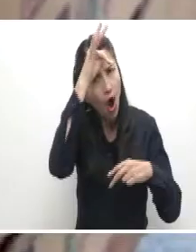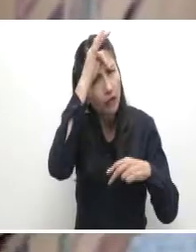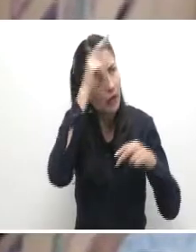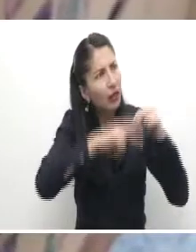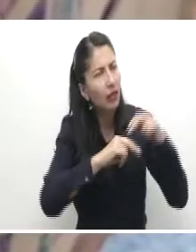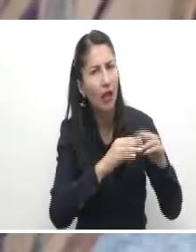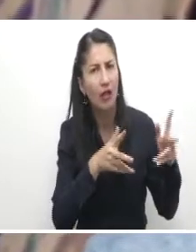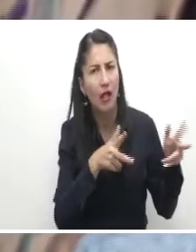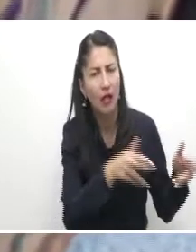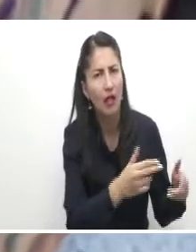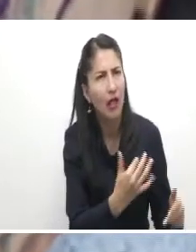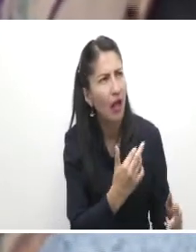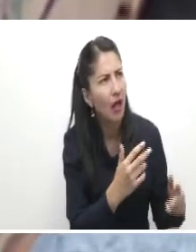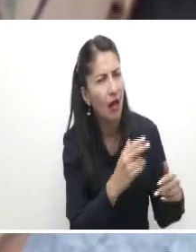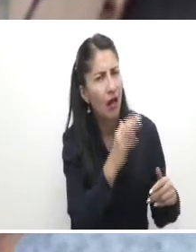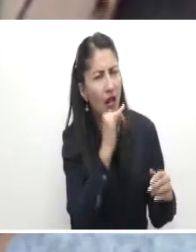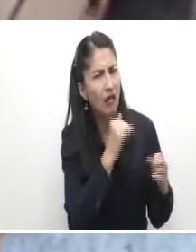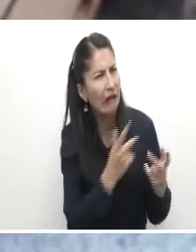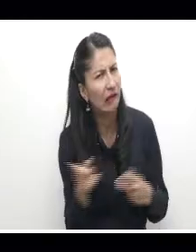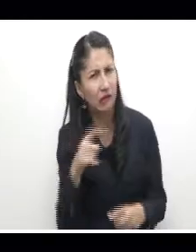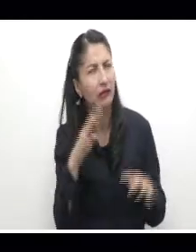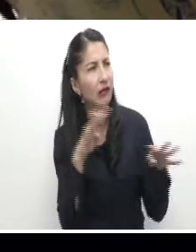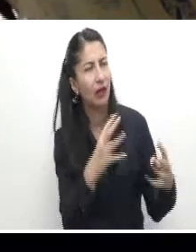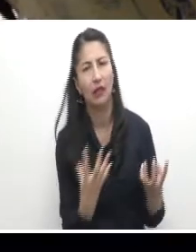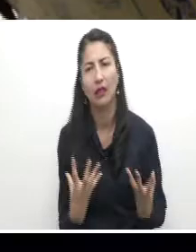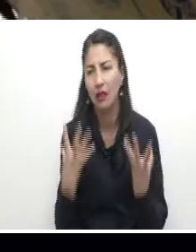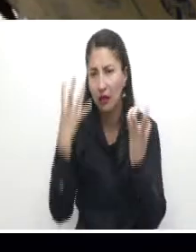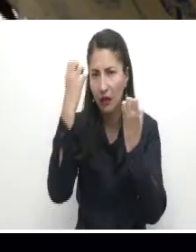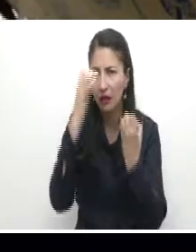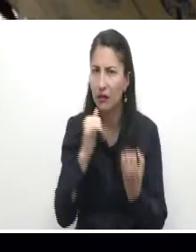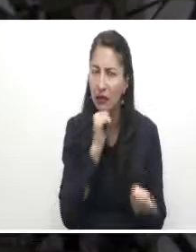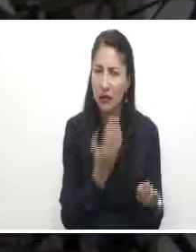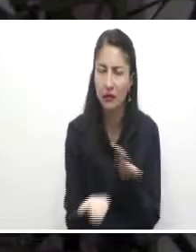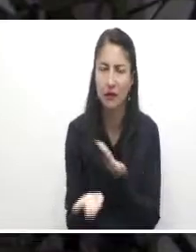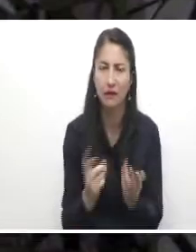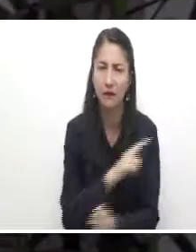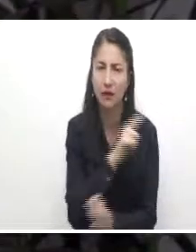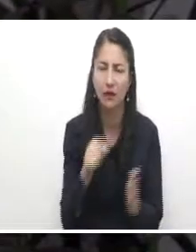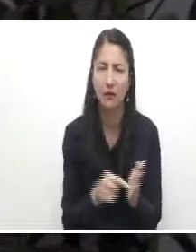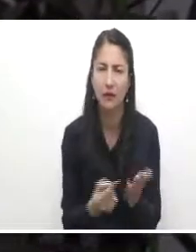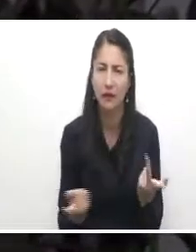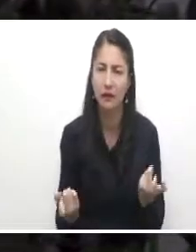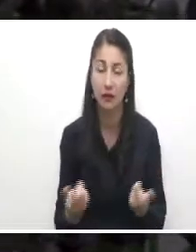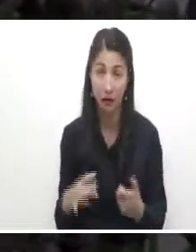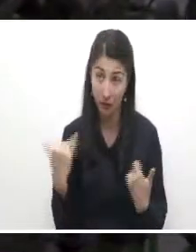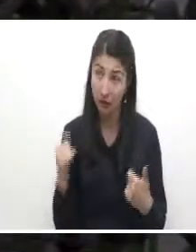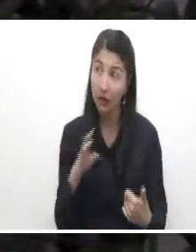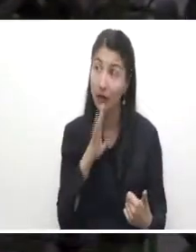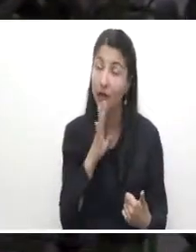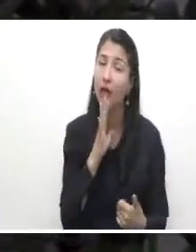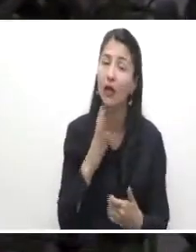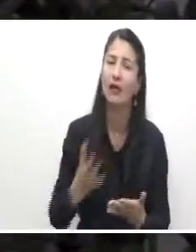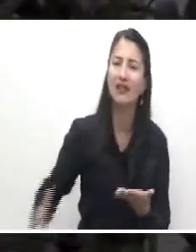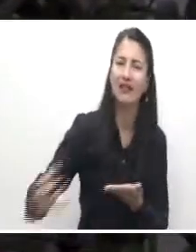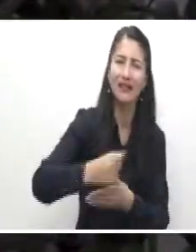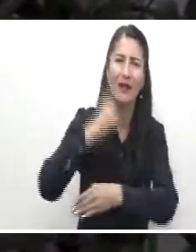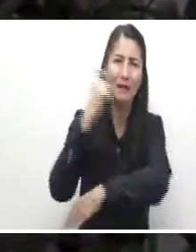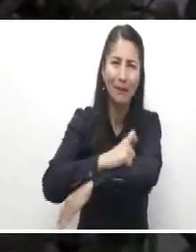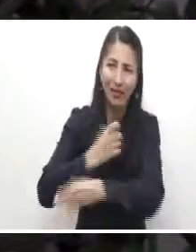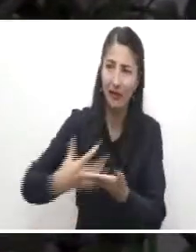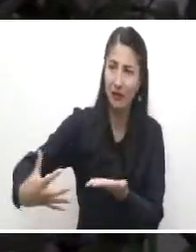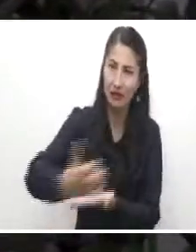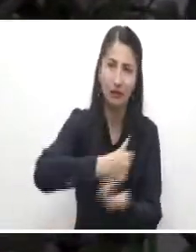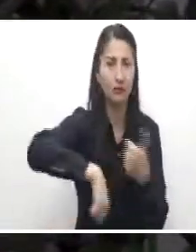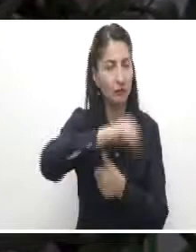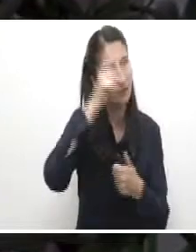comunidad ve frustrada la posibilidad de beneficiarse de sus servicios es una obra contratada con recursos de regalías que todavía